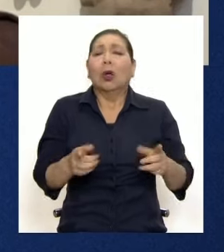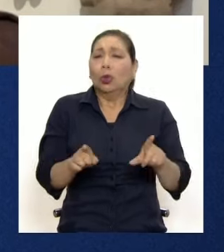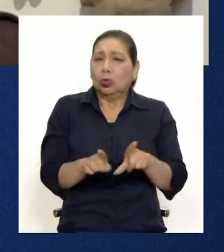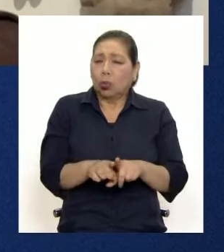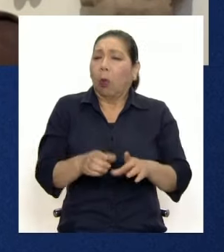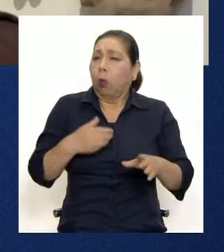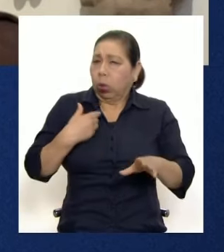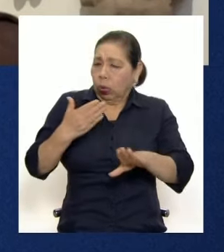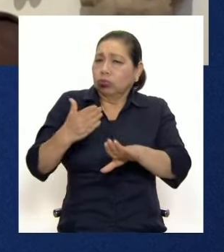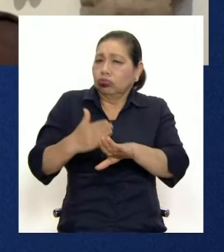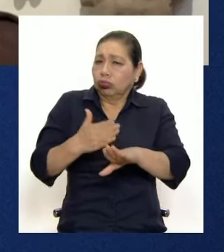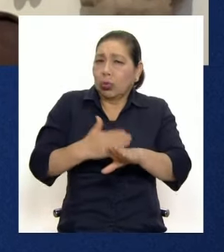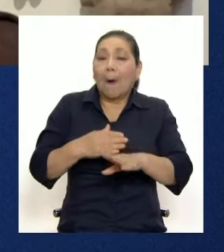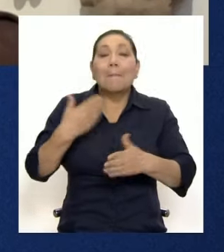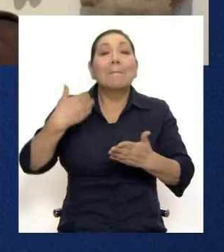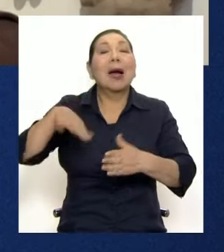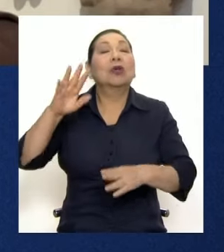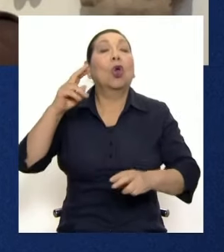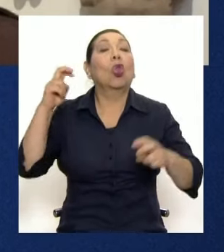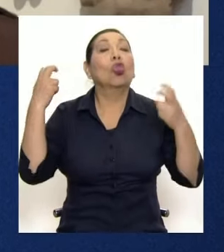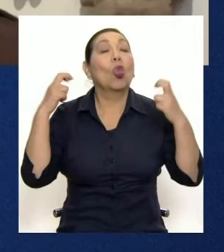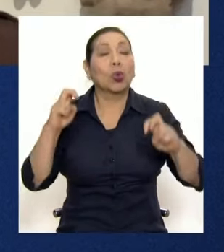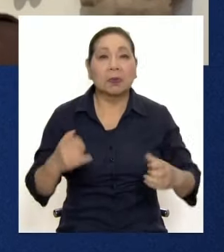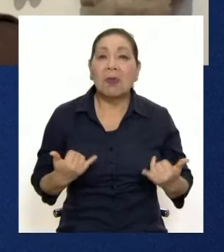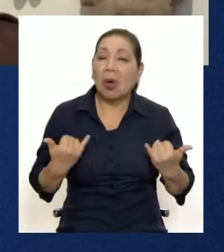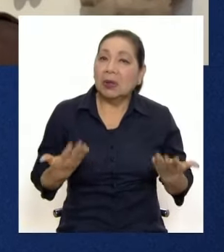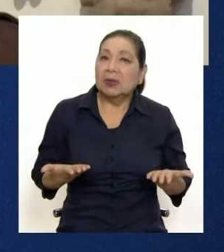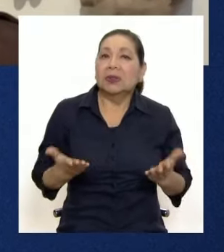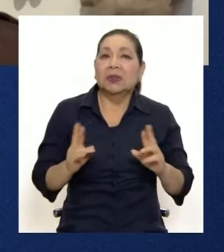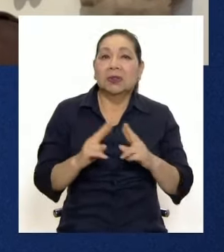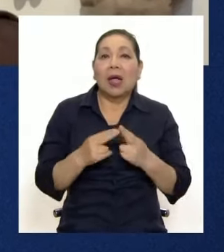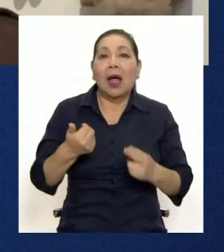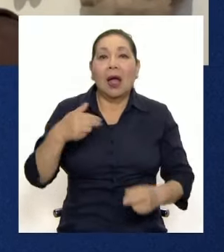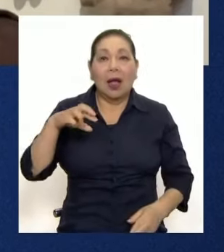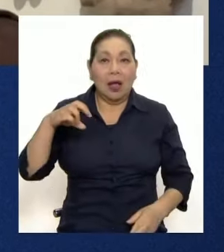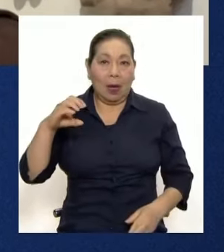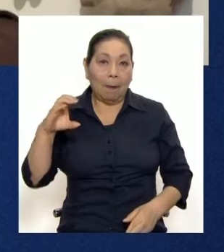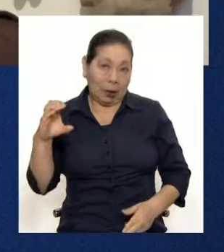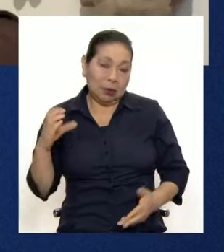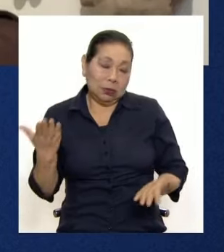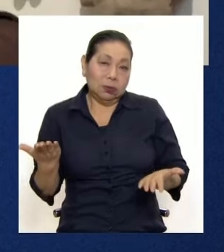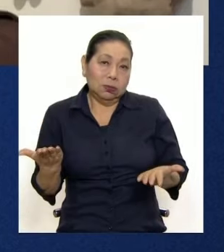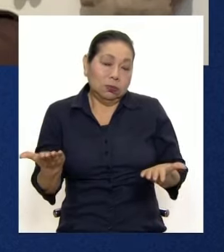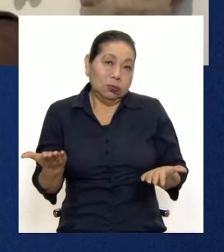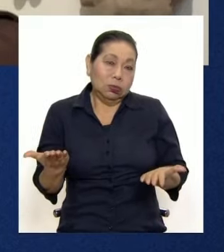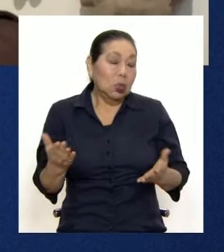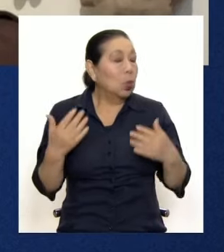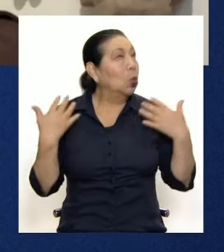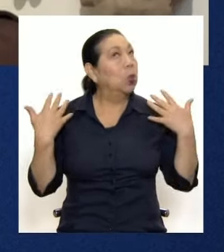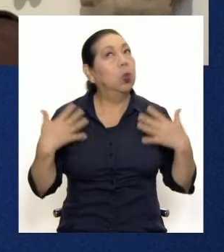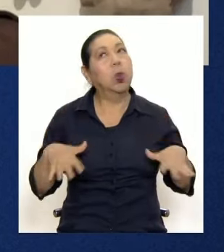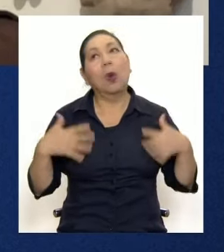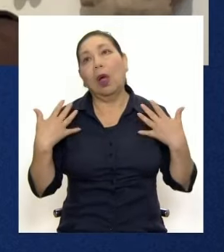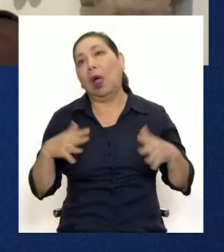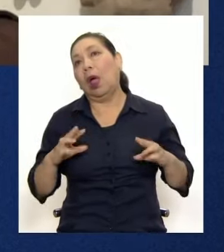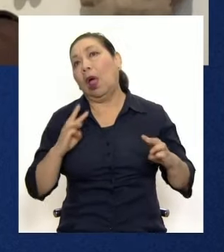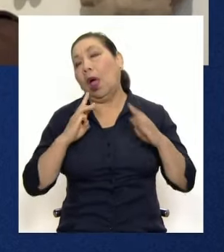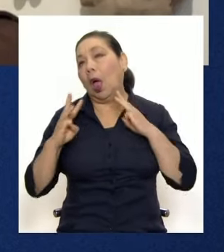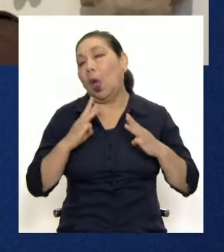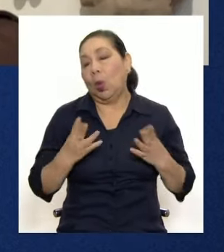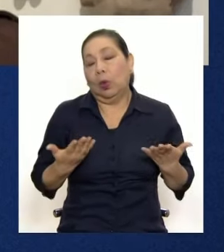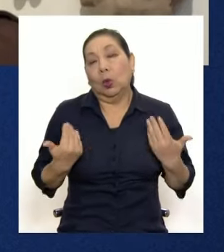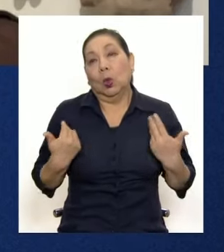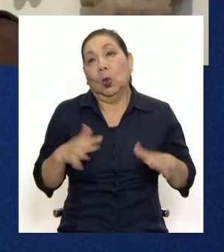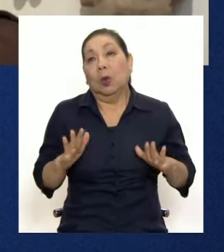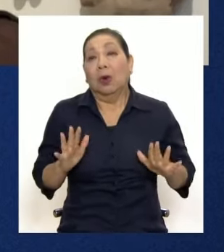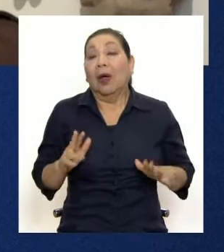pueda desarrollar más el turismo ahora tenemos la reunión de apec es fantástico que El Perú